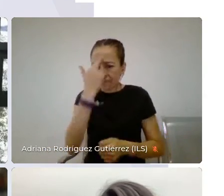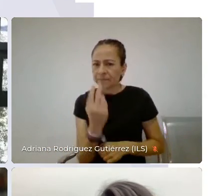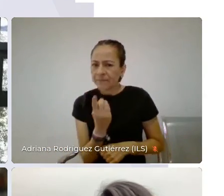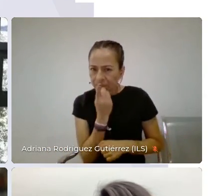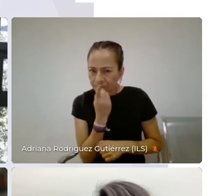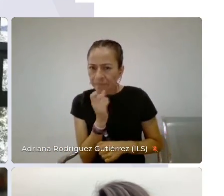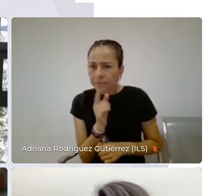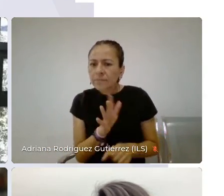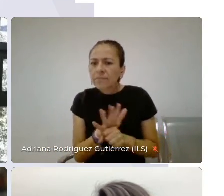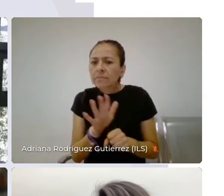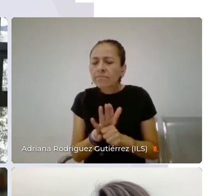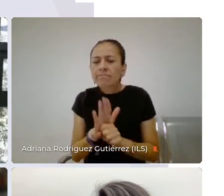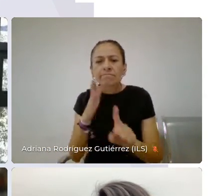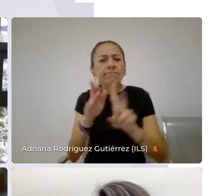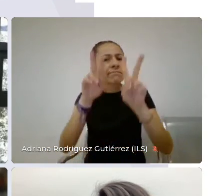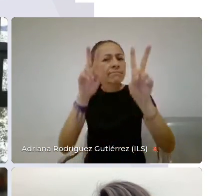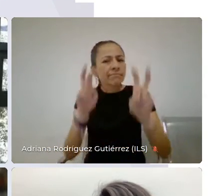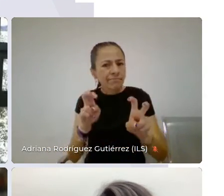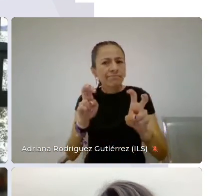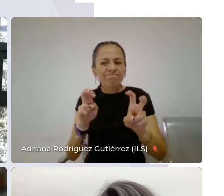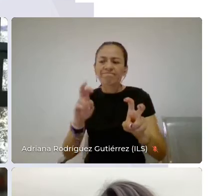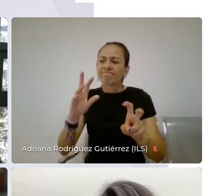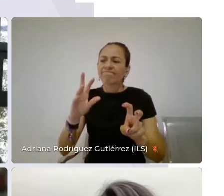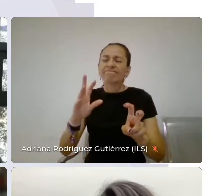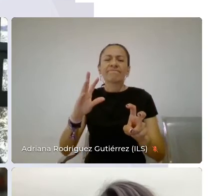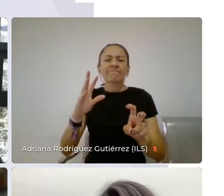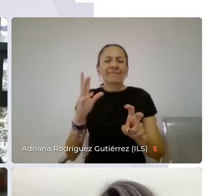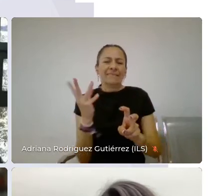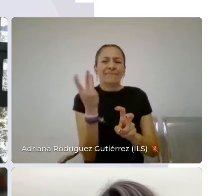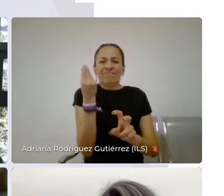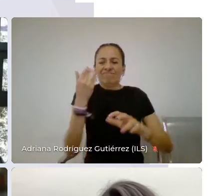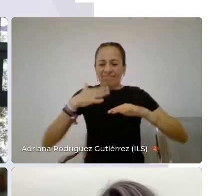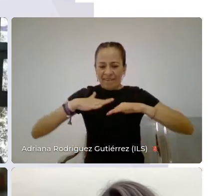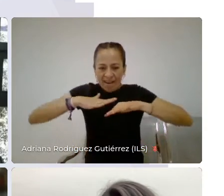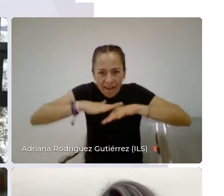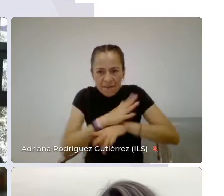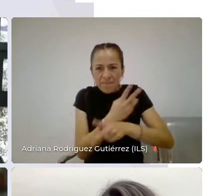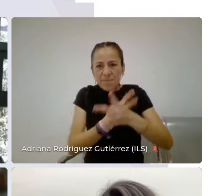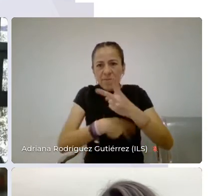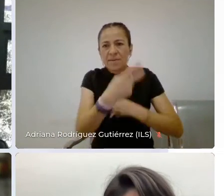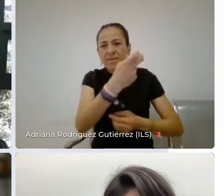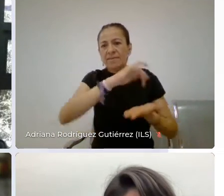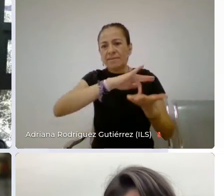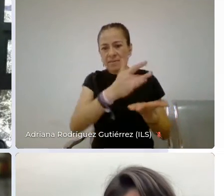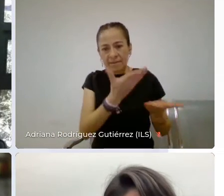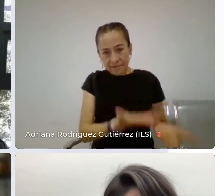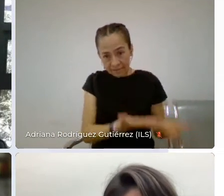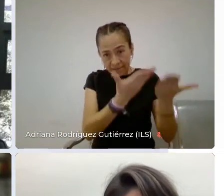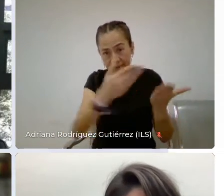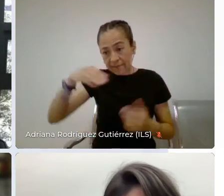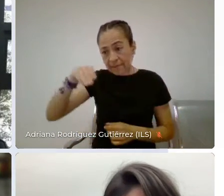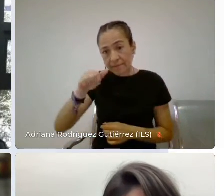de Transformación Digital. María Victoria, por favor, platícanos tu experiencia.